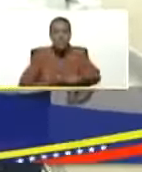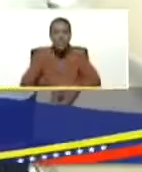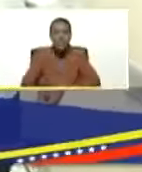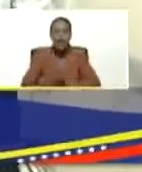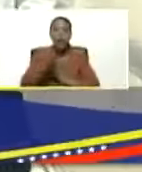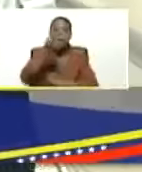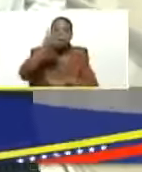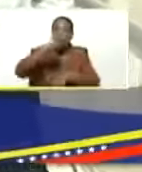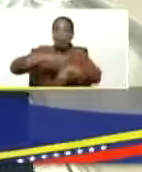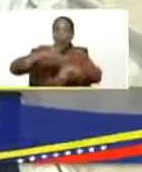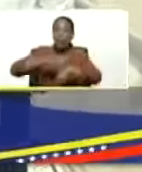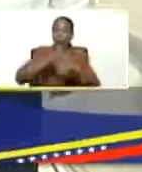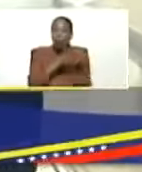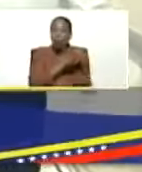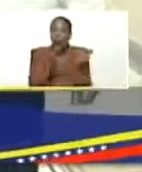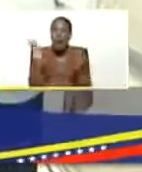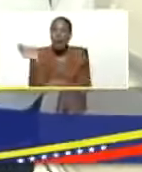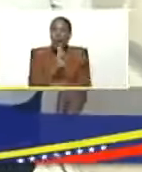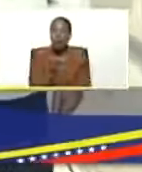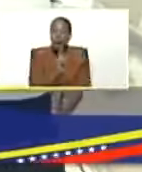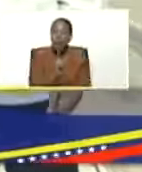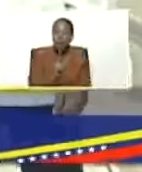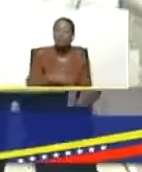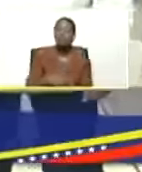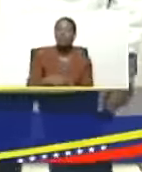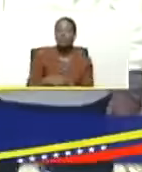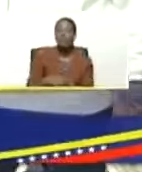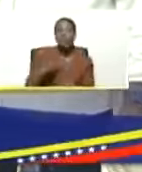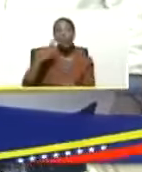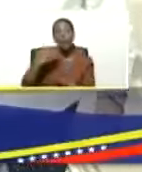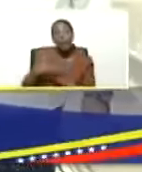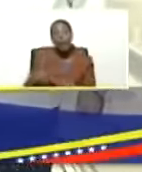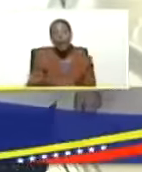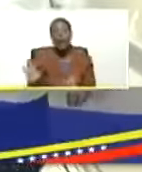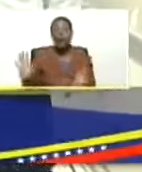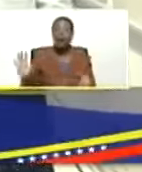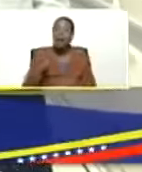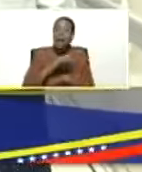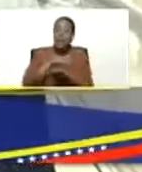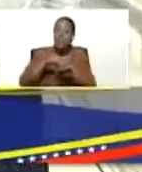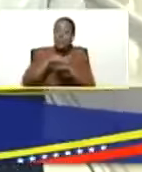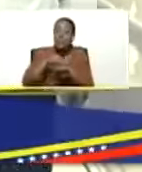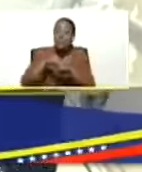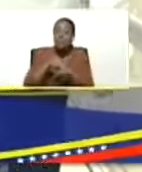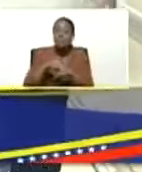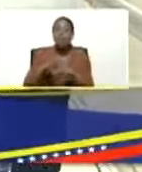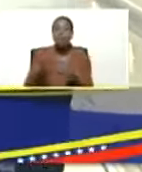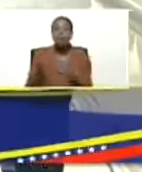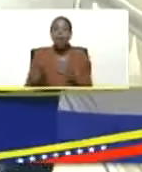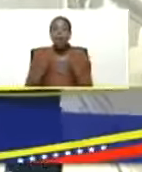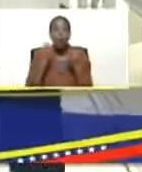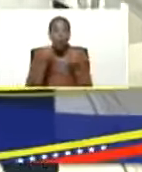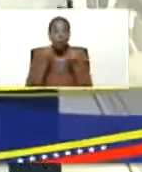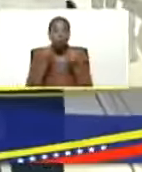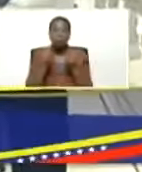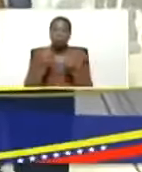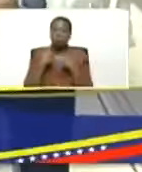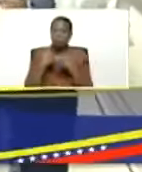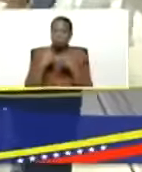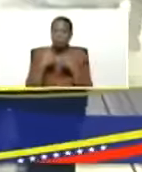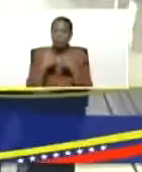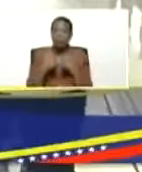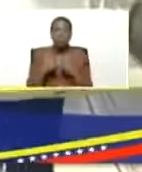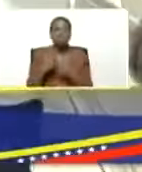poco tiempo. De verdad que sí. Y bueno, la ministra... Con calidad. Con calidad que